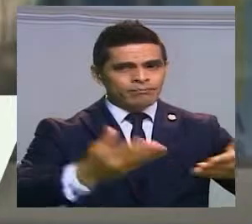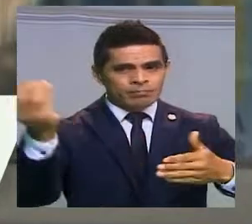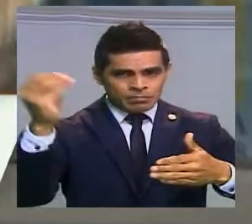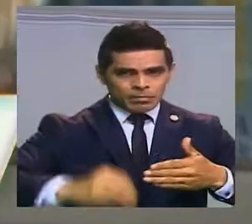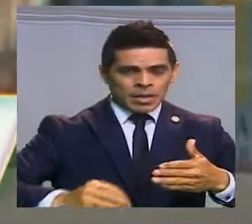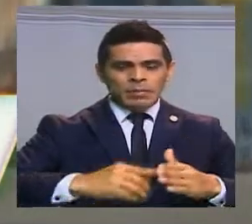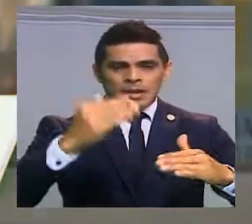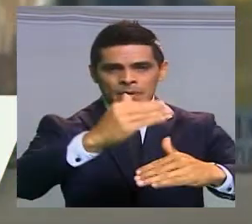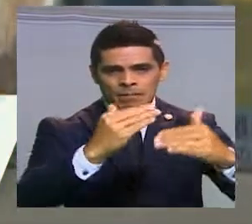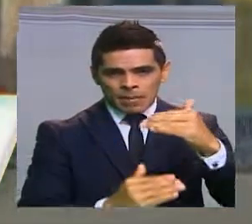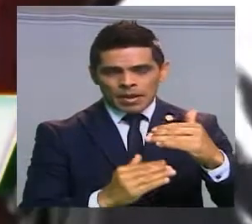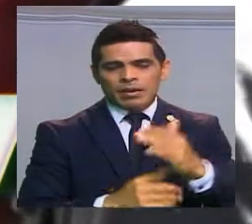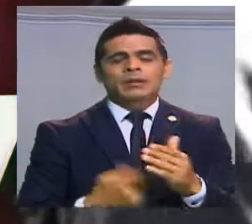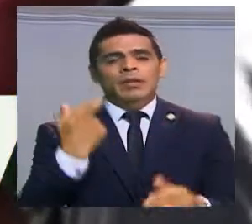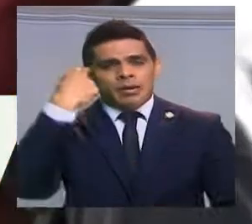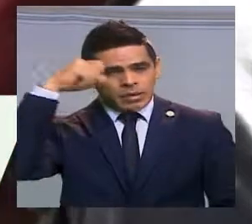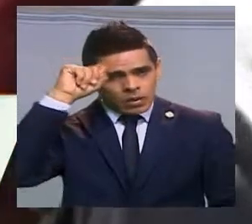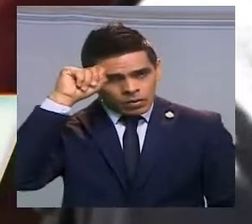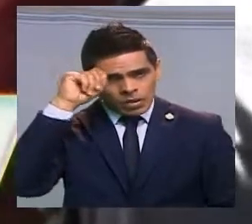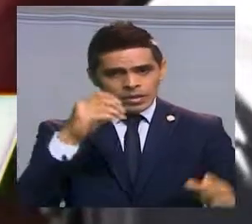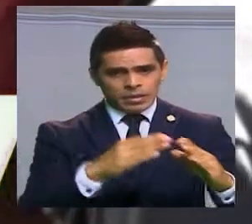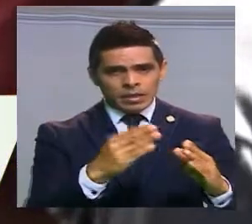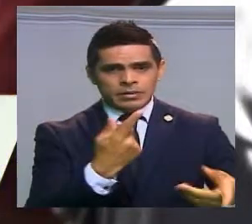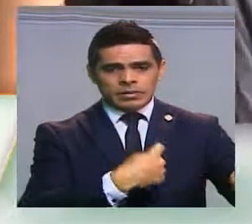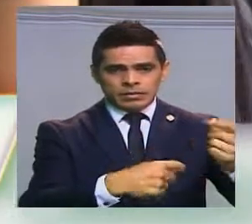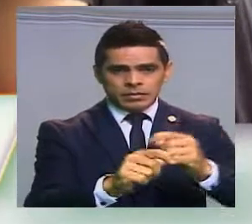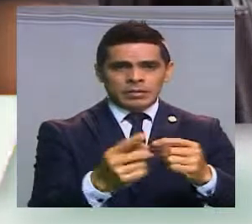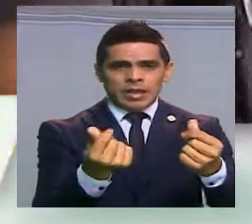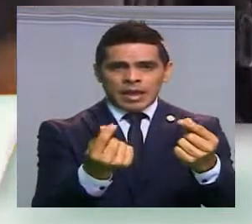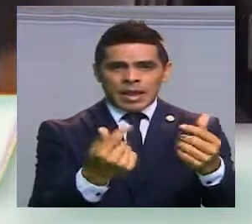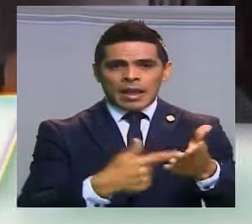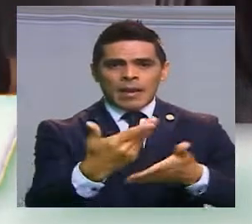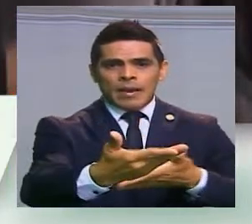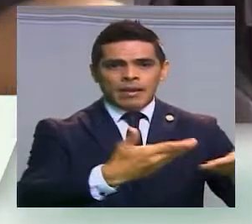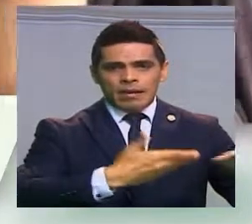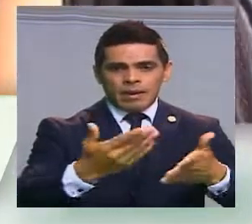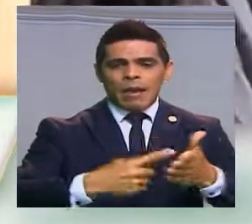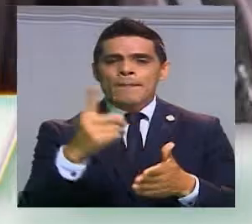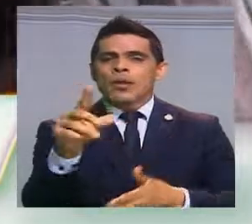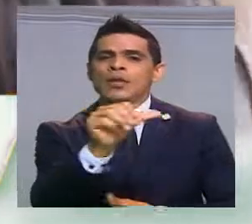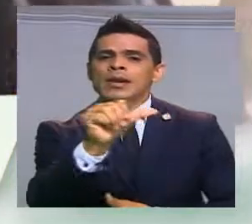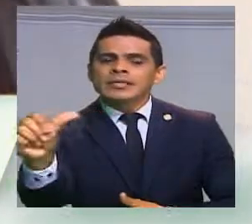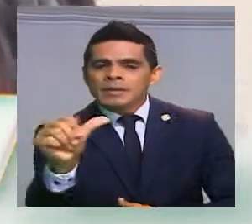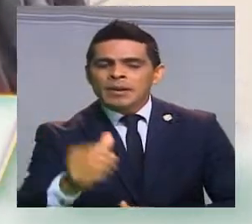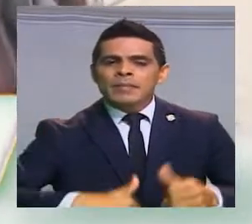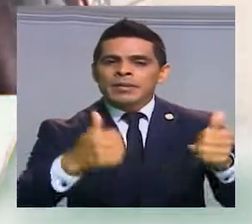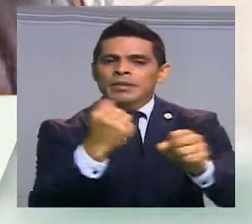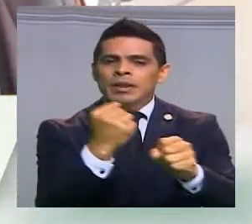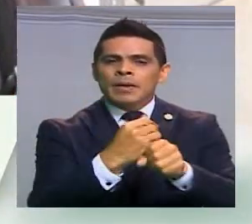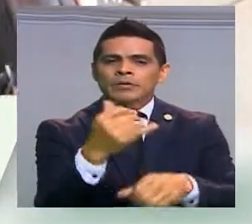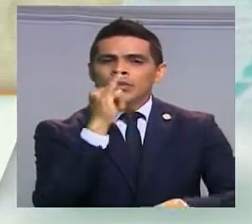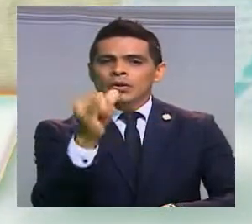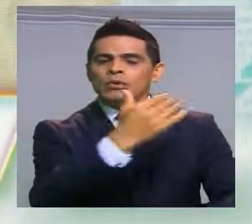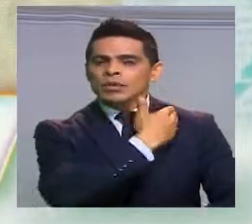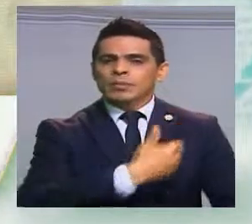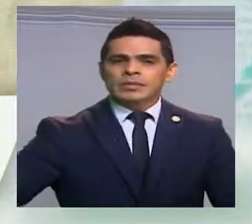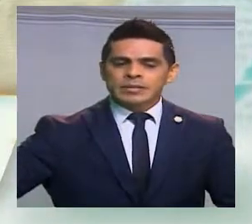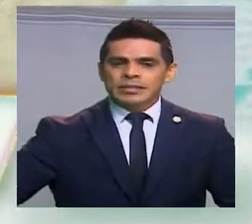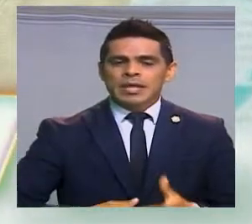transacciones cambiarias. Debemos recordar que estas casas de cambio se encuentran funcionando desde hace una semana tras el anuncio del presidente de Venezuela, Nicolás